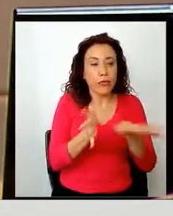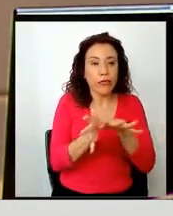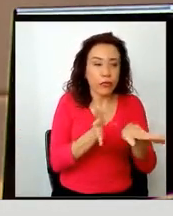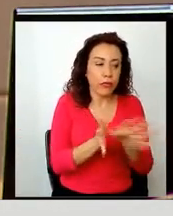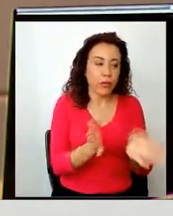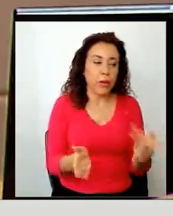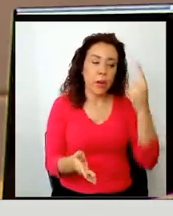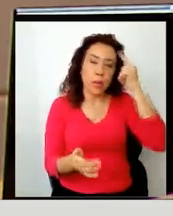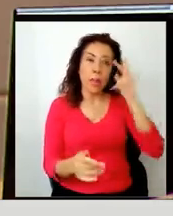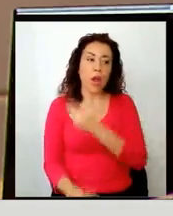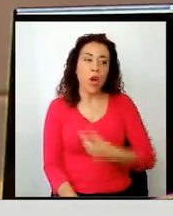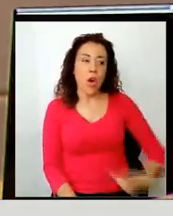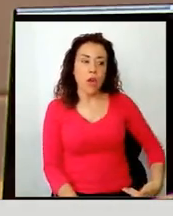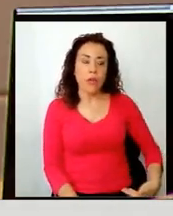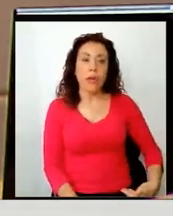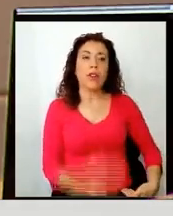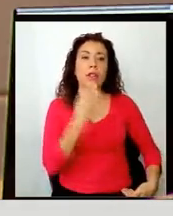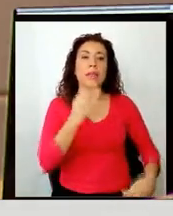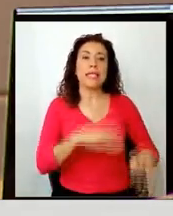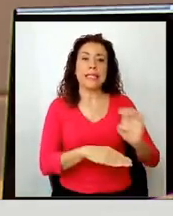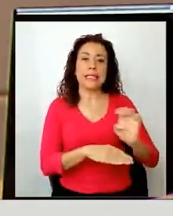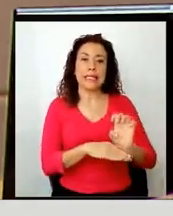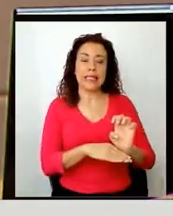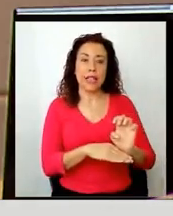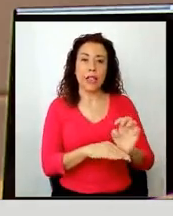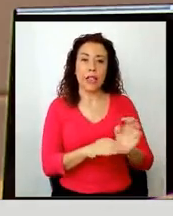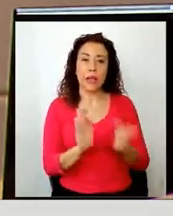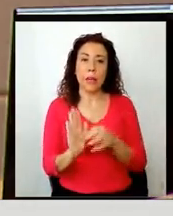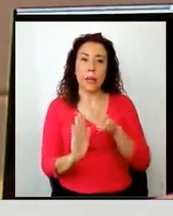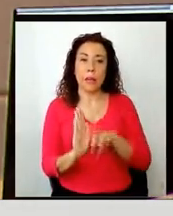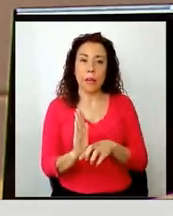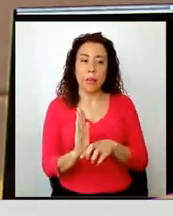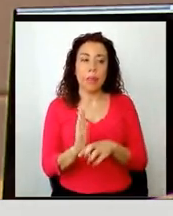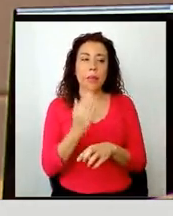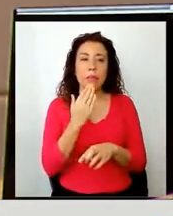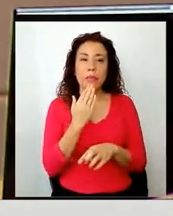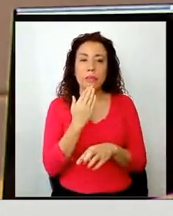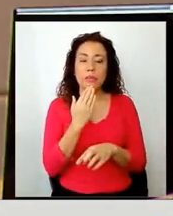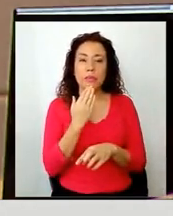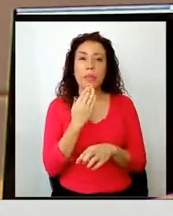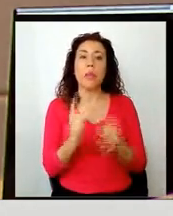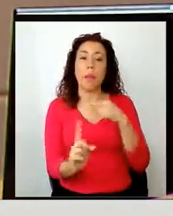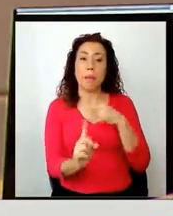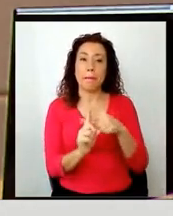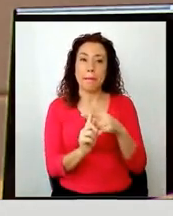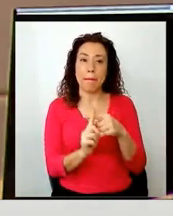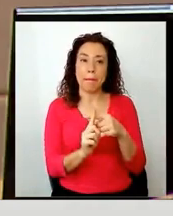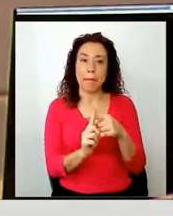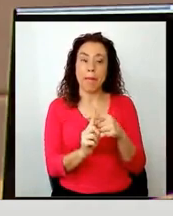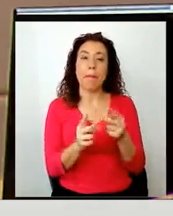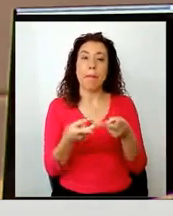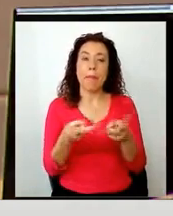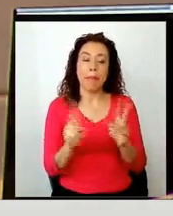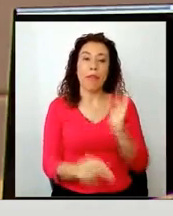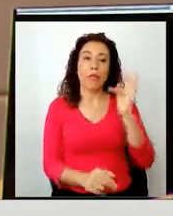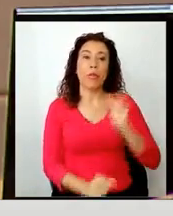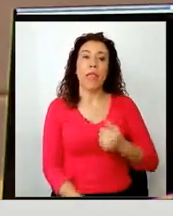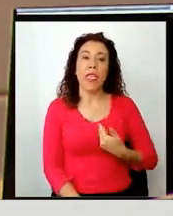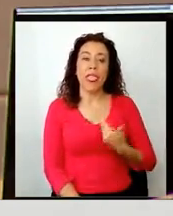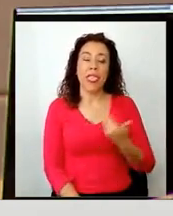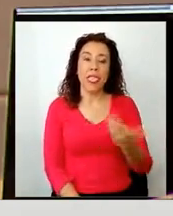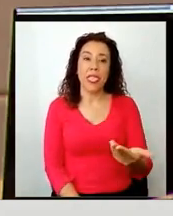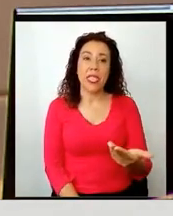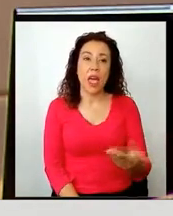y también para el Estado esta iniciativa además presidente es positiva porque va a permitir entregarle un uso